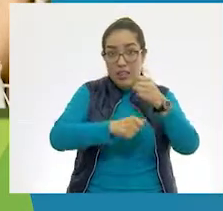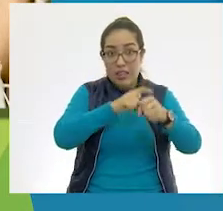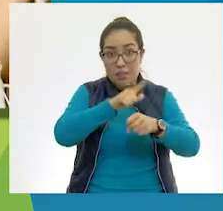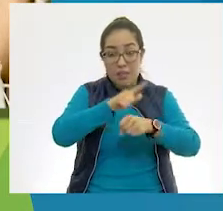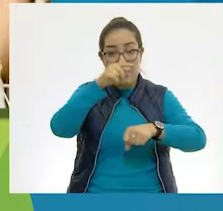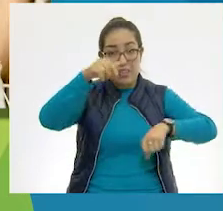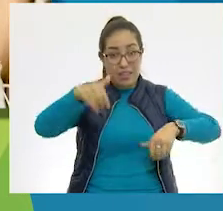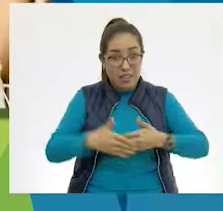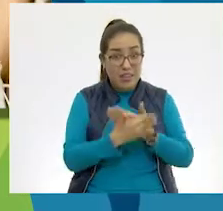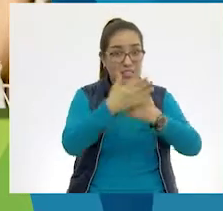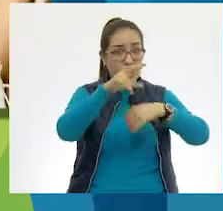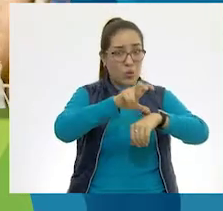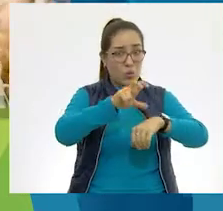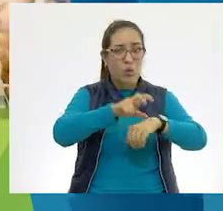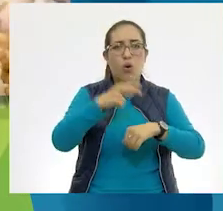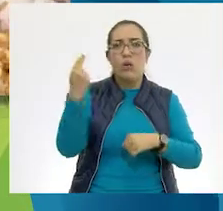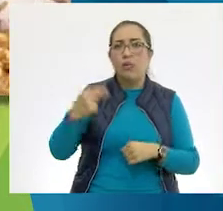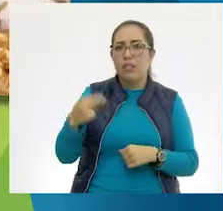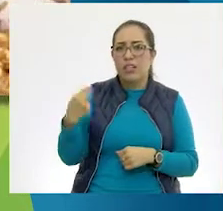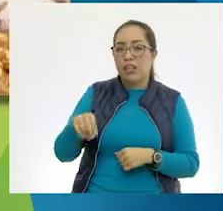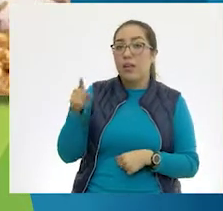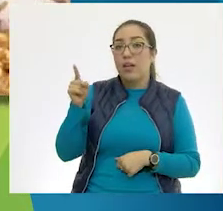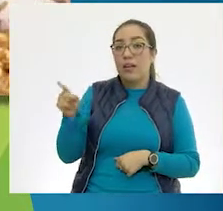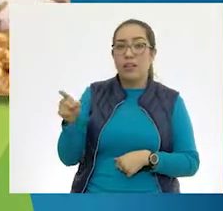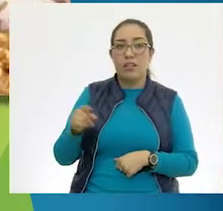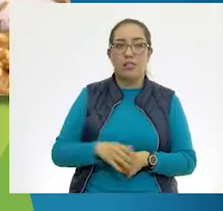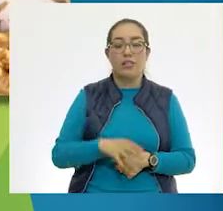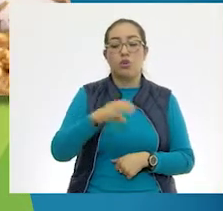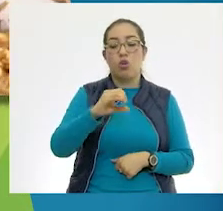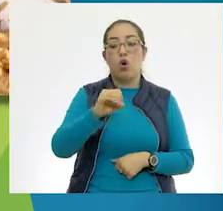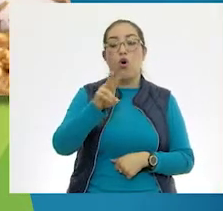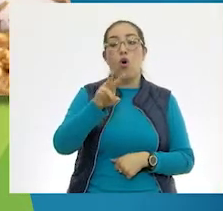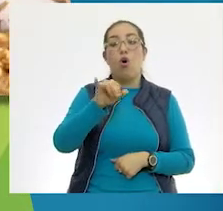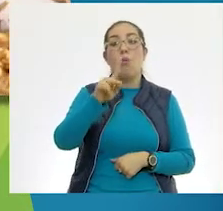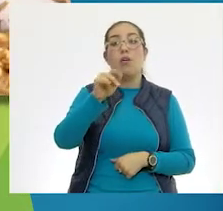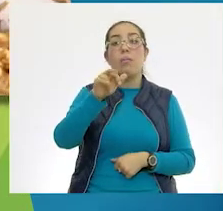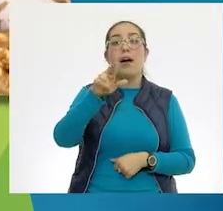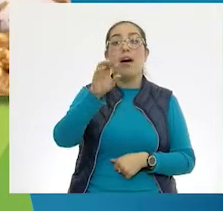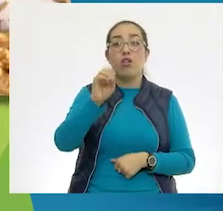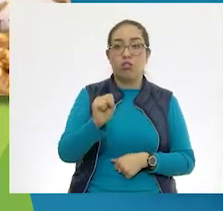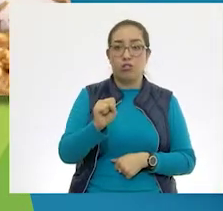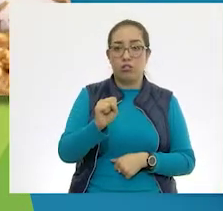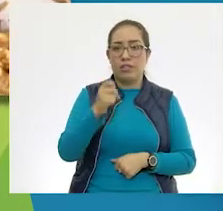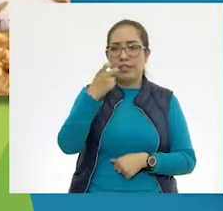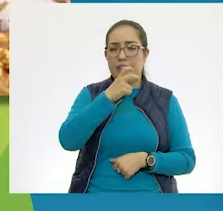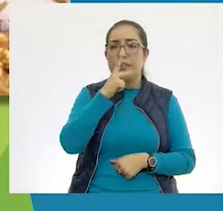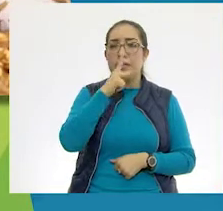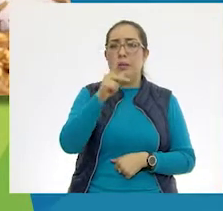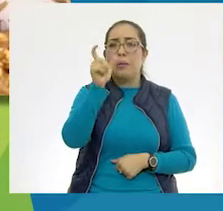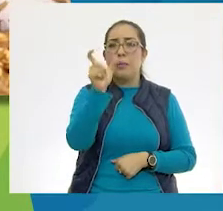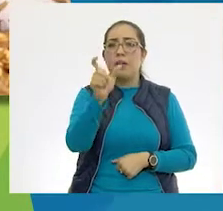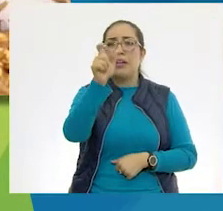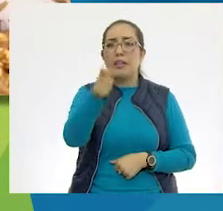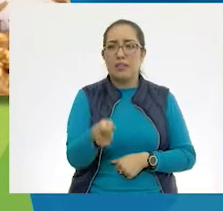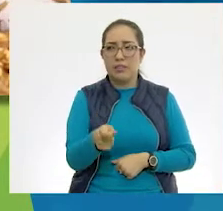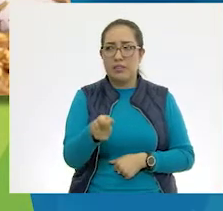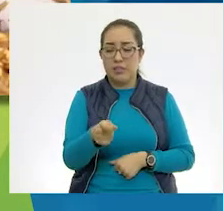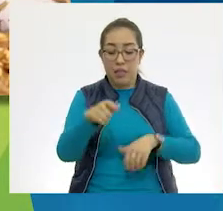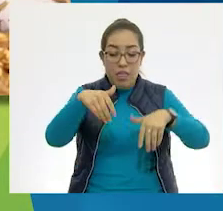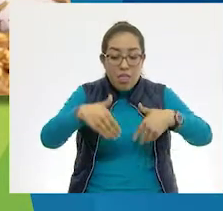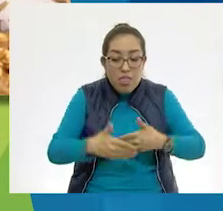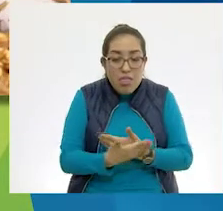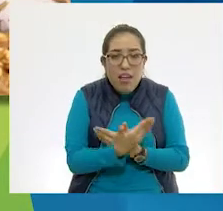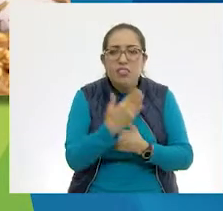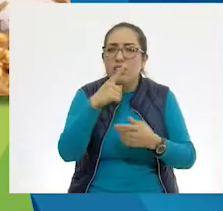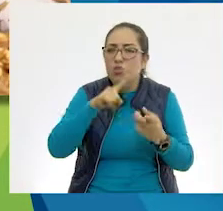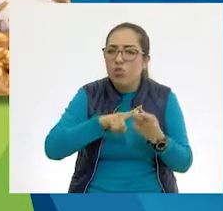huevos? Sí, se les llaman ovíparos. Y la palabra se refiere a que nacen de